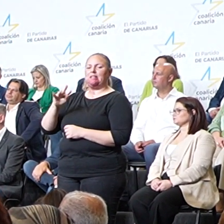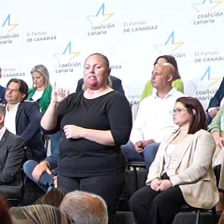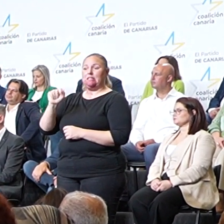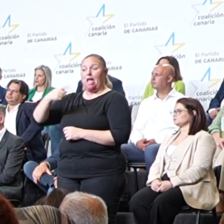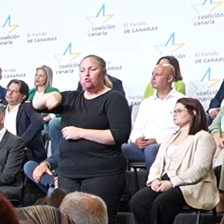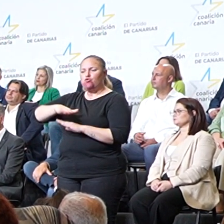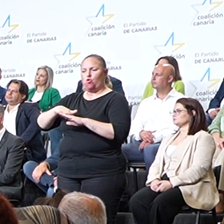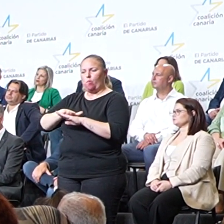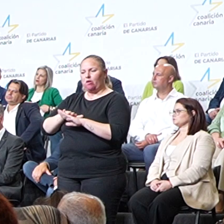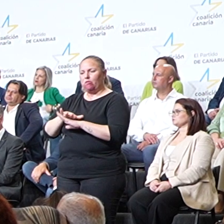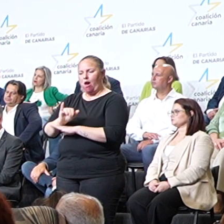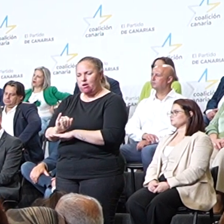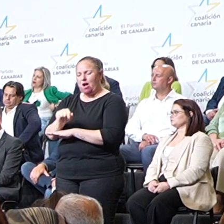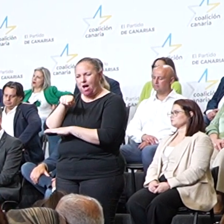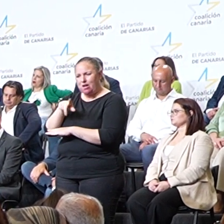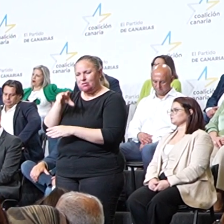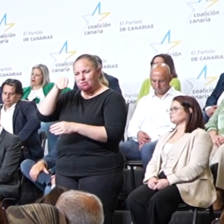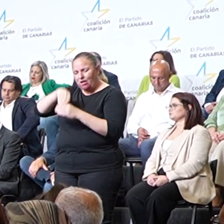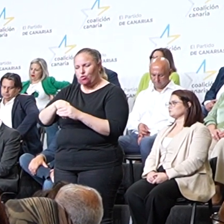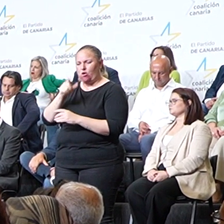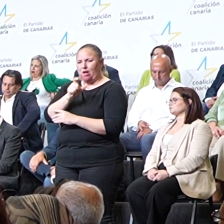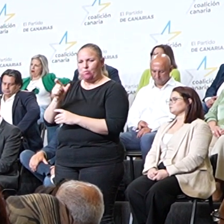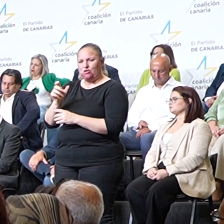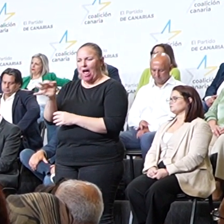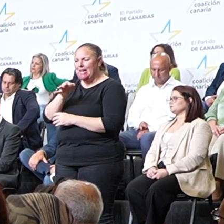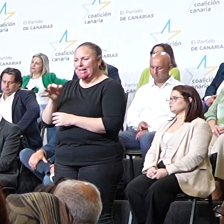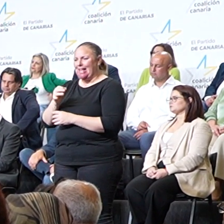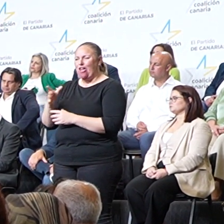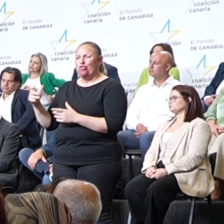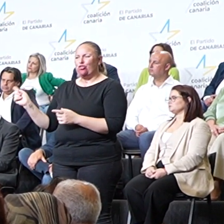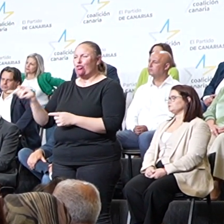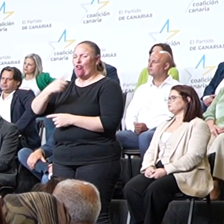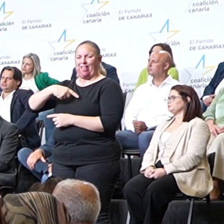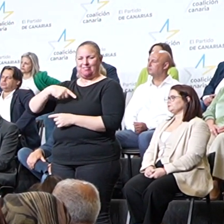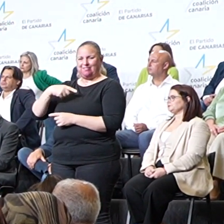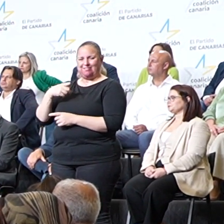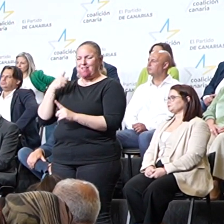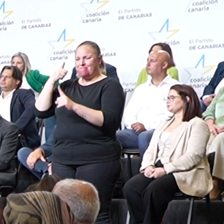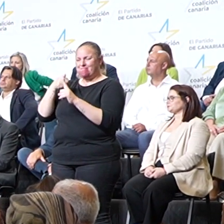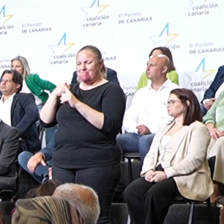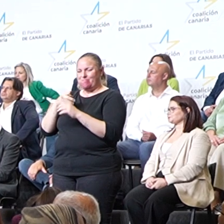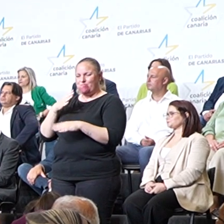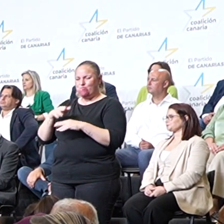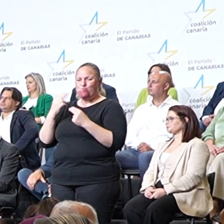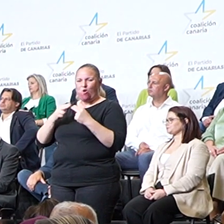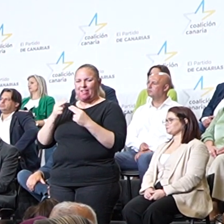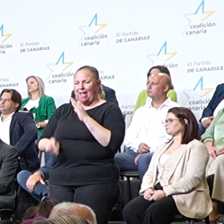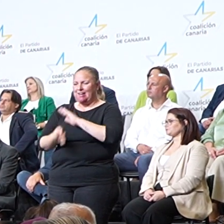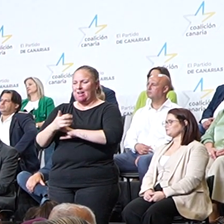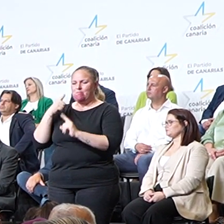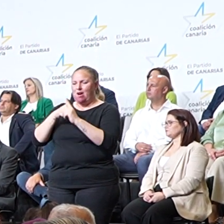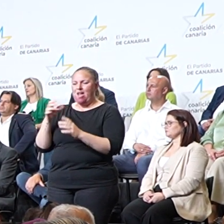gobierno en donde había gente de todas las islas que hacía políticas para todas las islas. Había